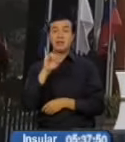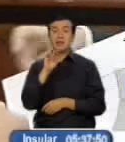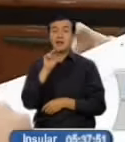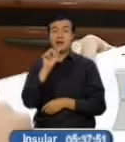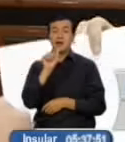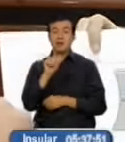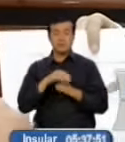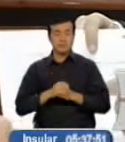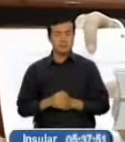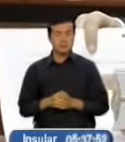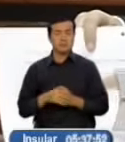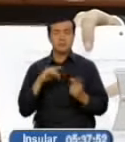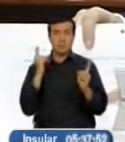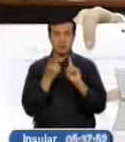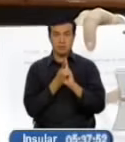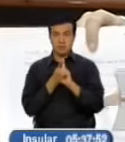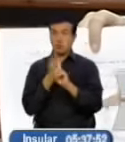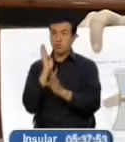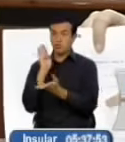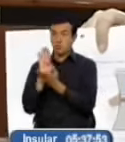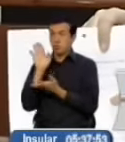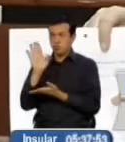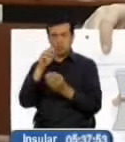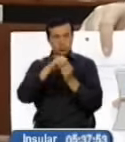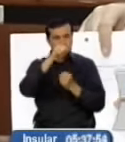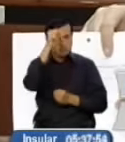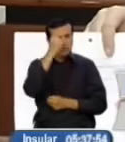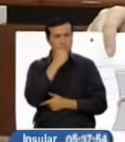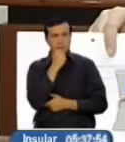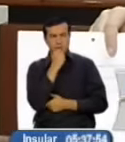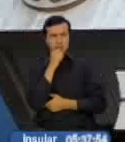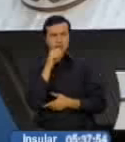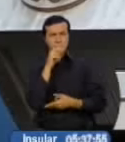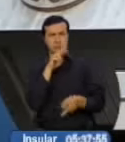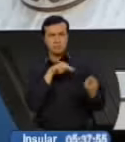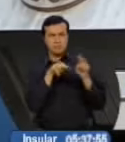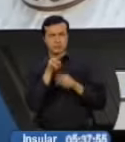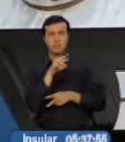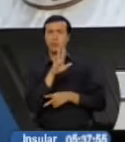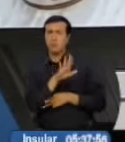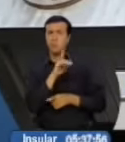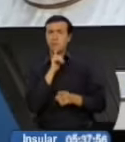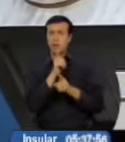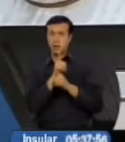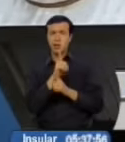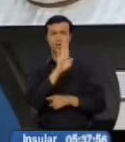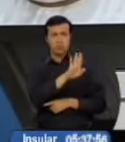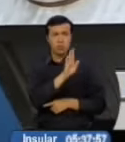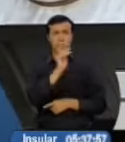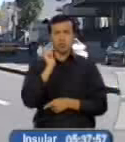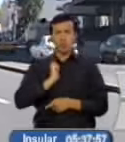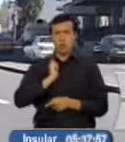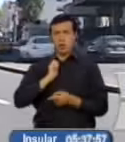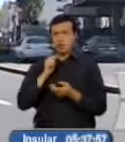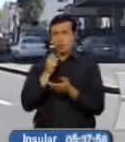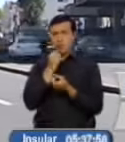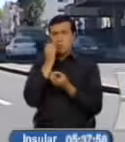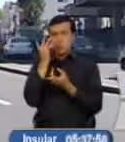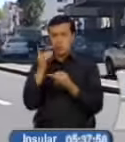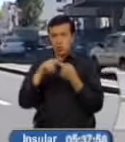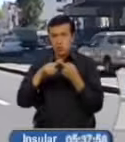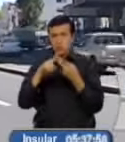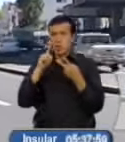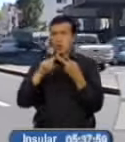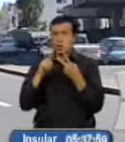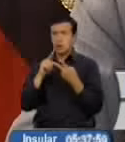Bolívar. Primero había sido el Instituto Ecuatoriano de Seguridad Social, el que en su estudio registró una diferencia entre los valores pagados en roles con los montos